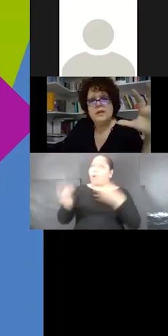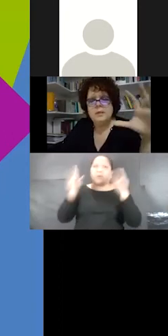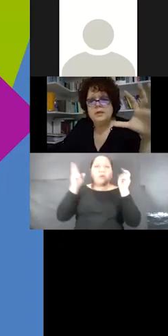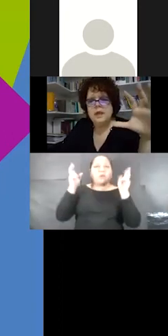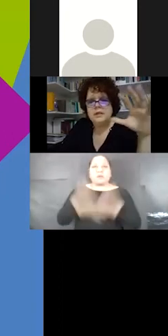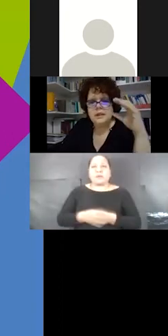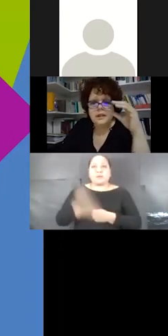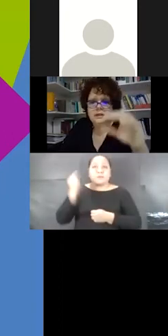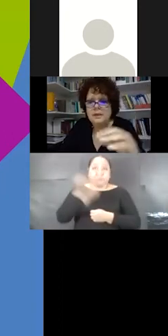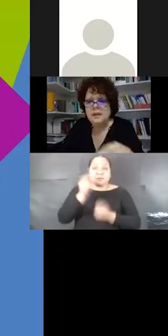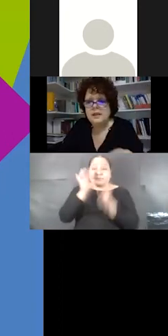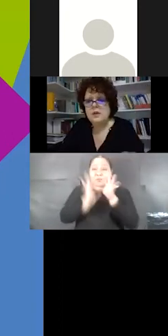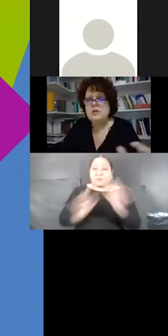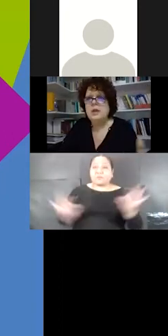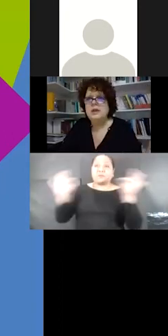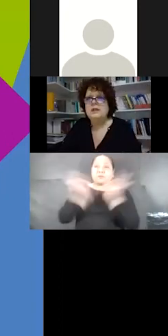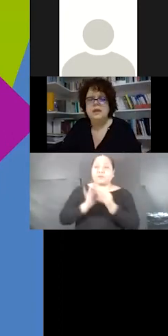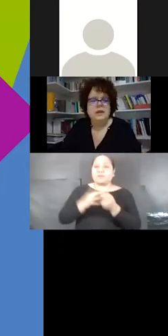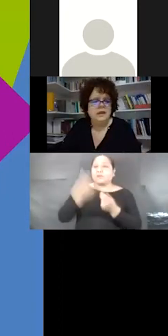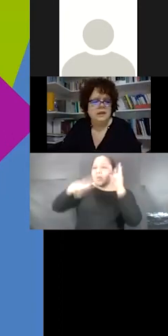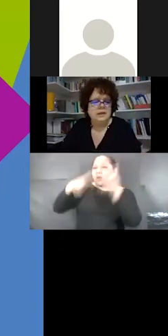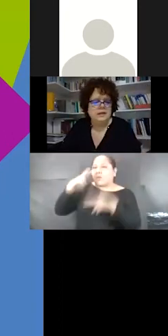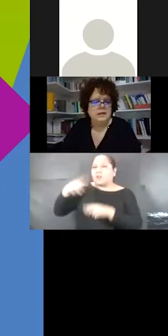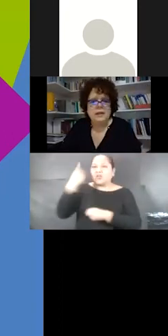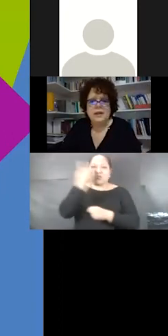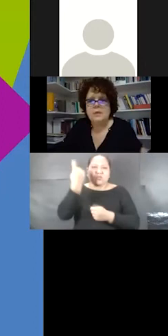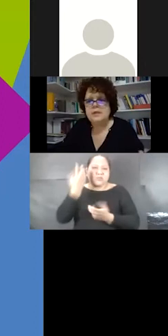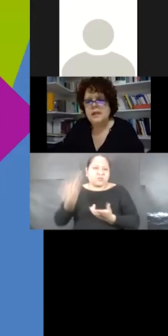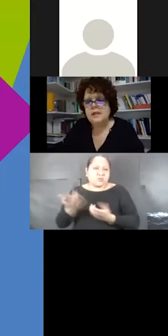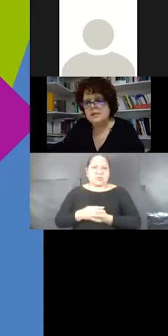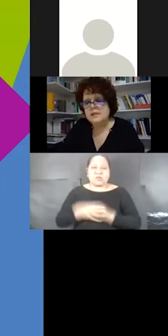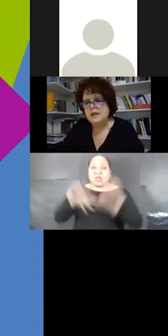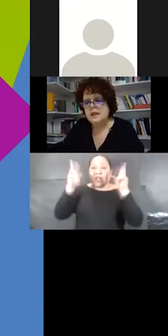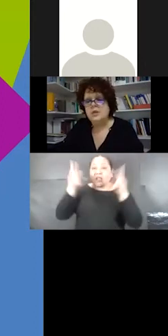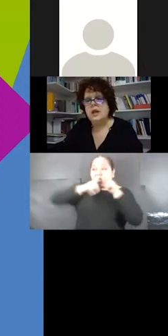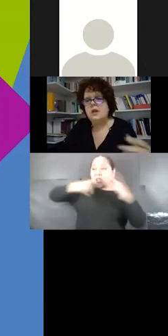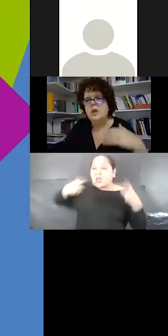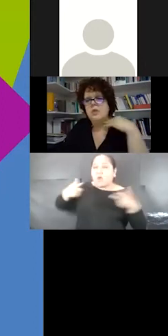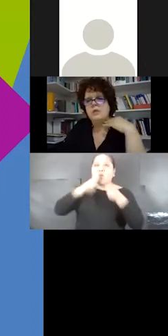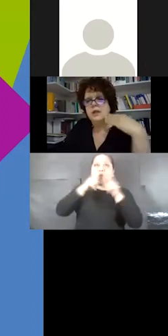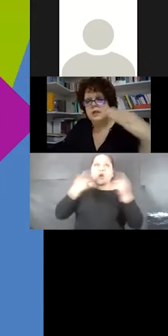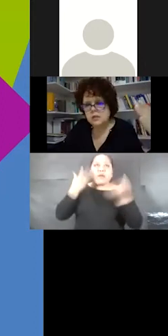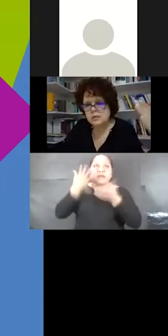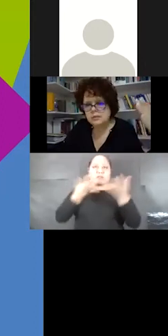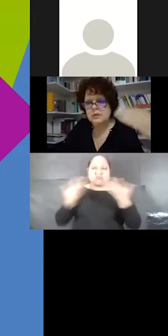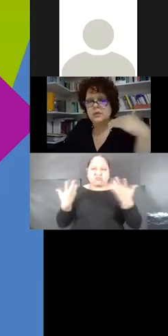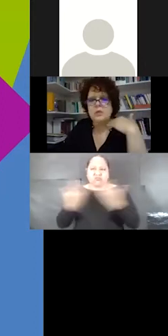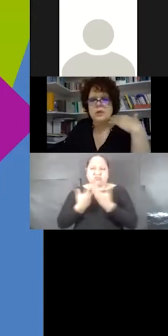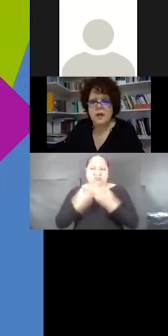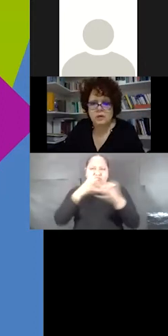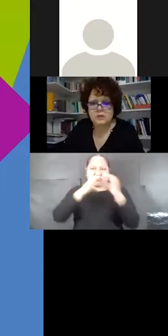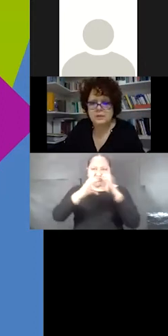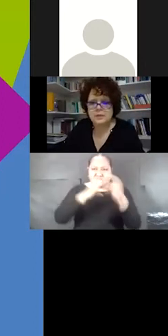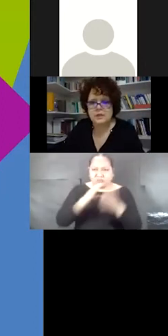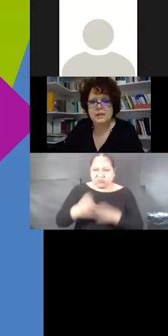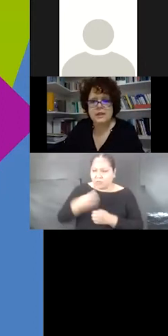que es importante, es ver que no solamente el tema de la lengua de señas está relacionado con la comunicación, para nosotros